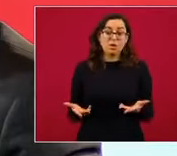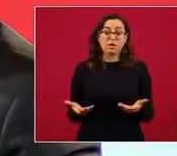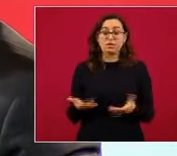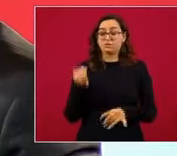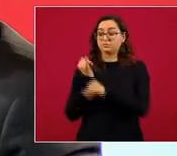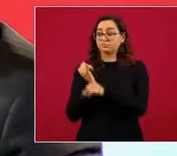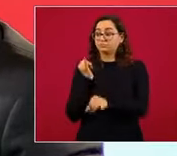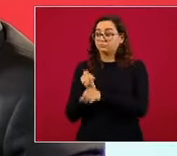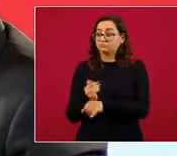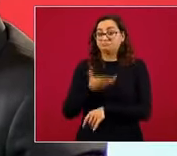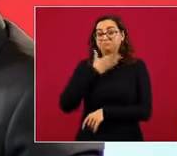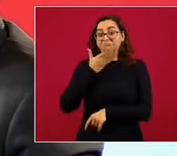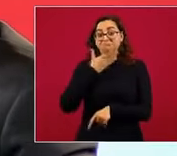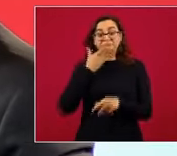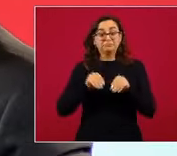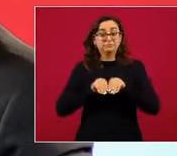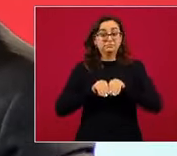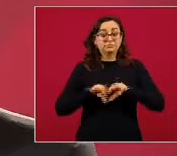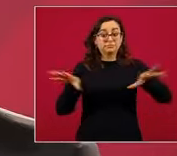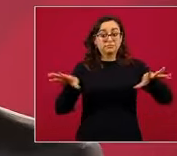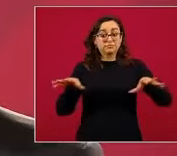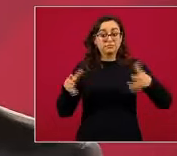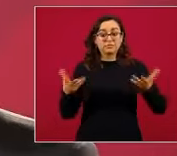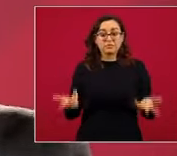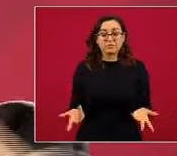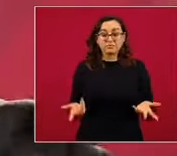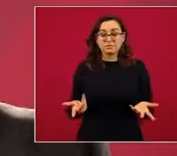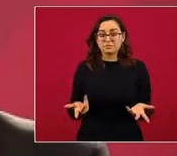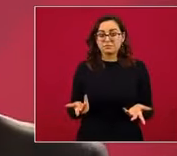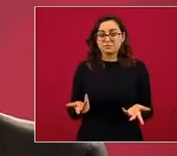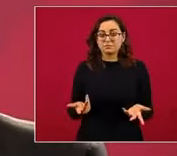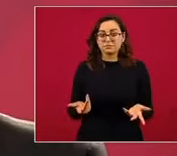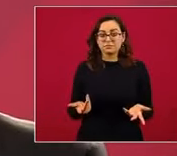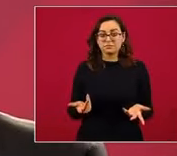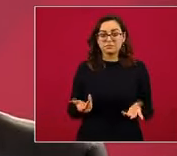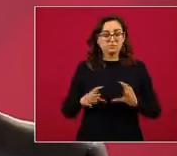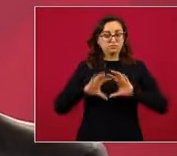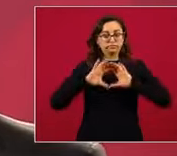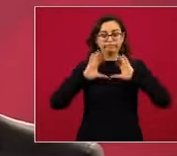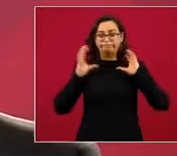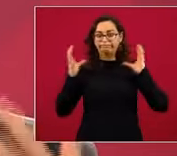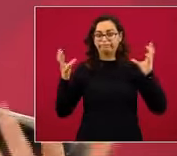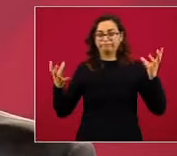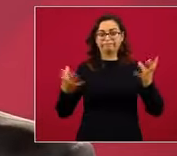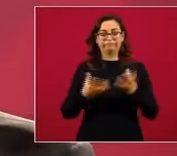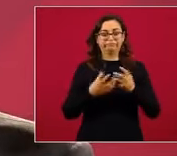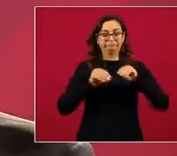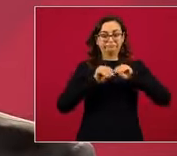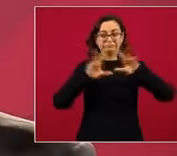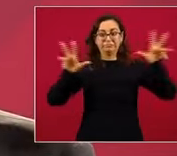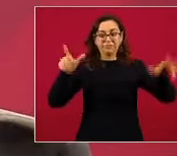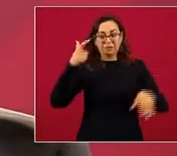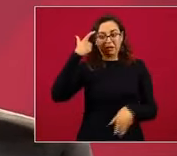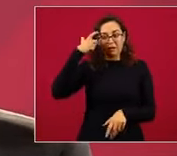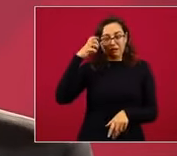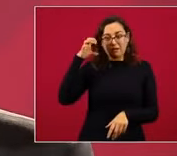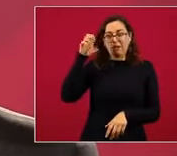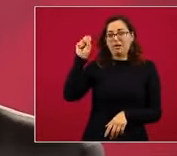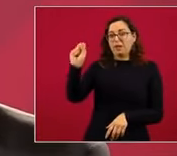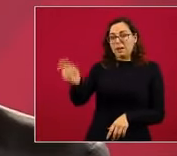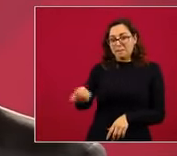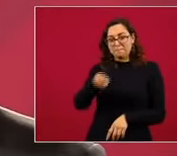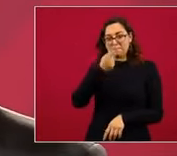de comunicación, la noticia se genera en un sitio, recorre el mundo y ya queda una idea de que es un